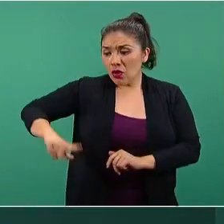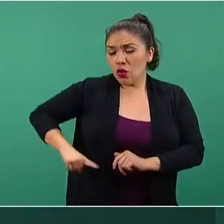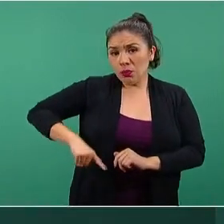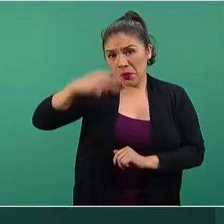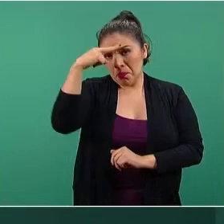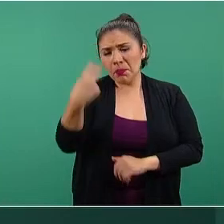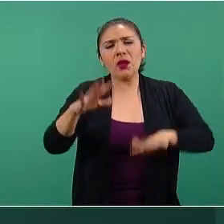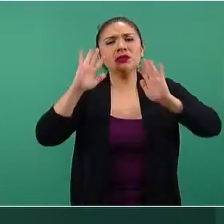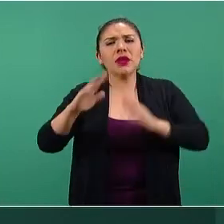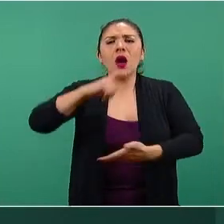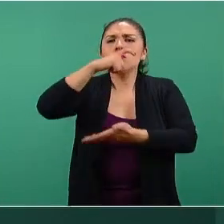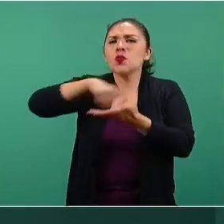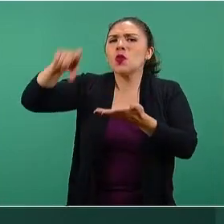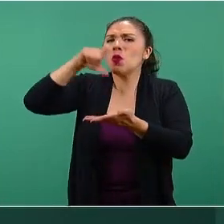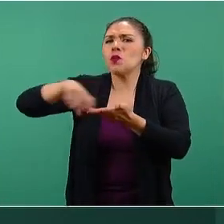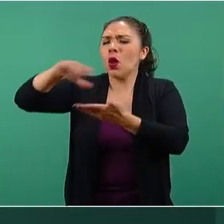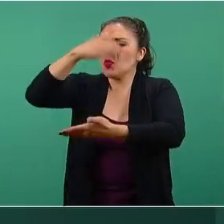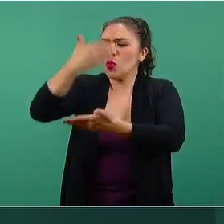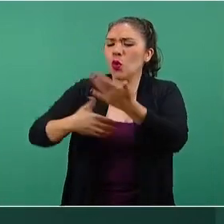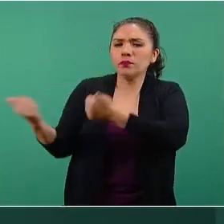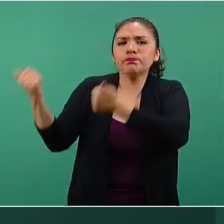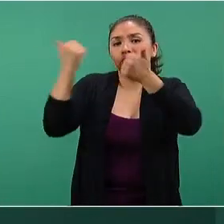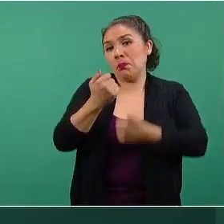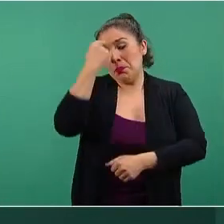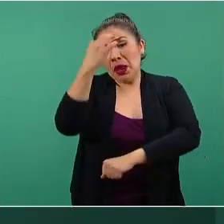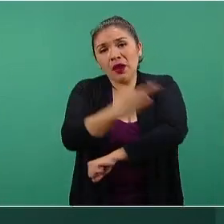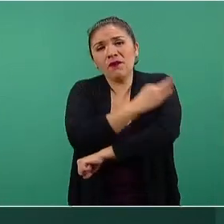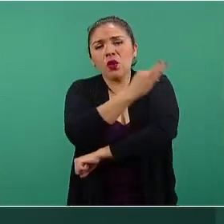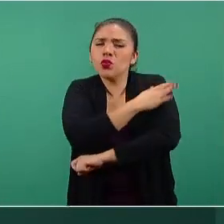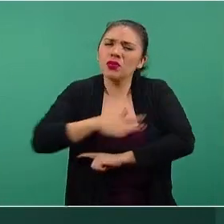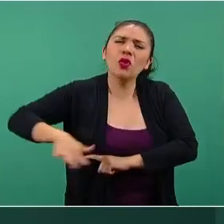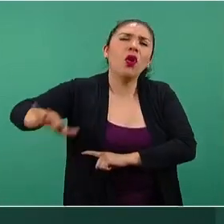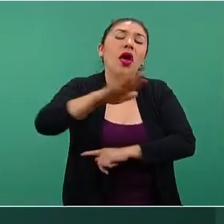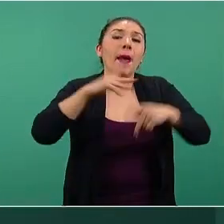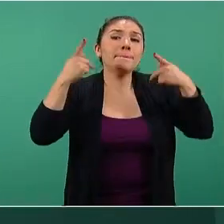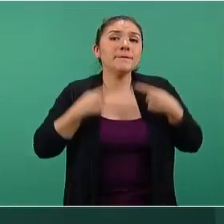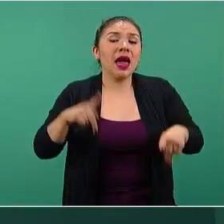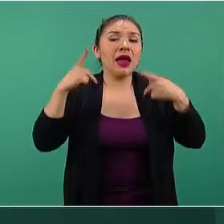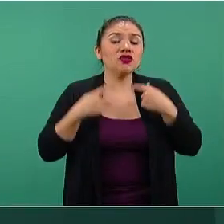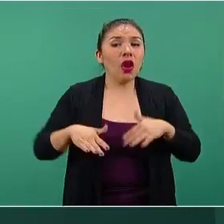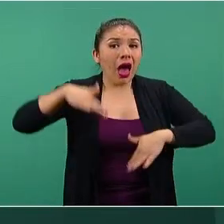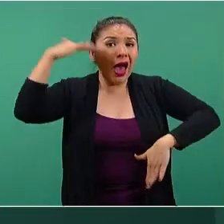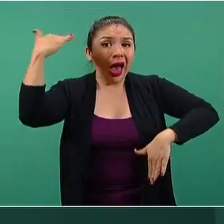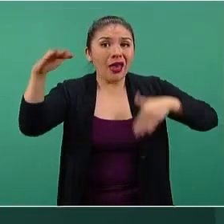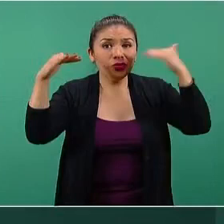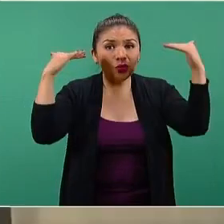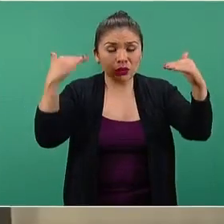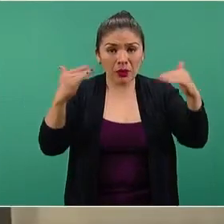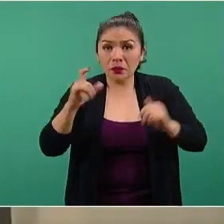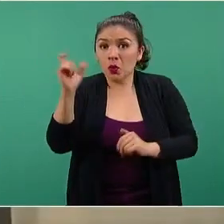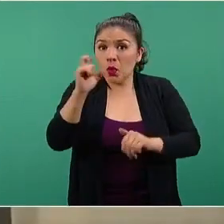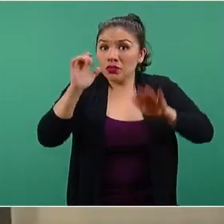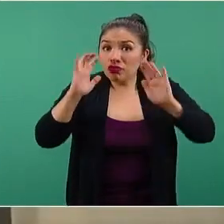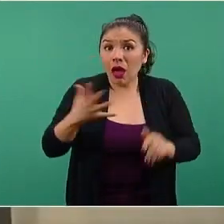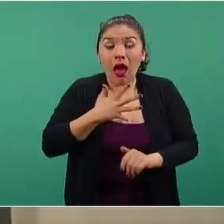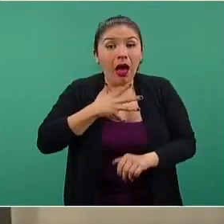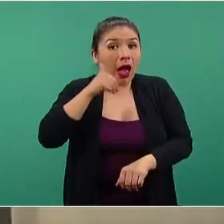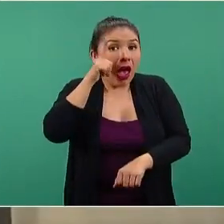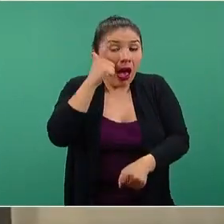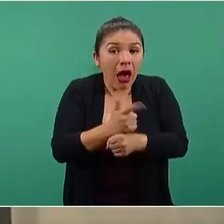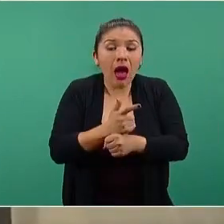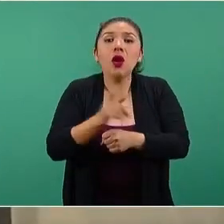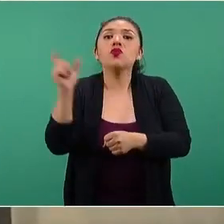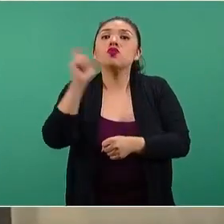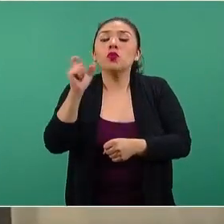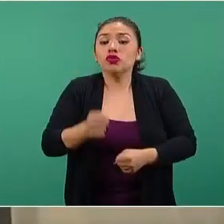México ha comprado o contratado vacunas para toda la población adulta. Y en su momento, cuando existe evidencia